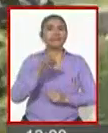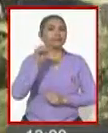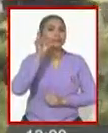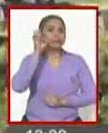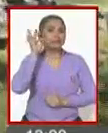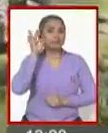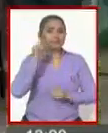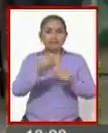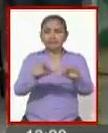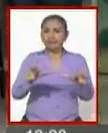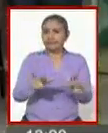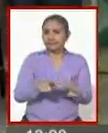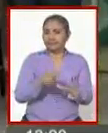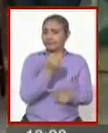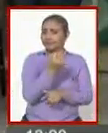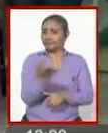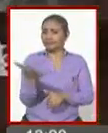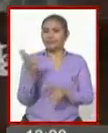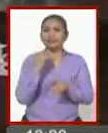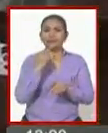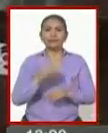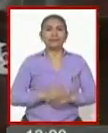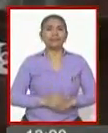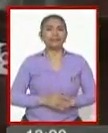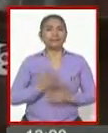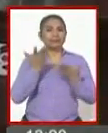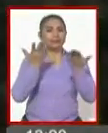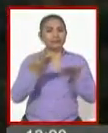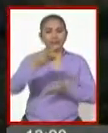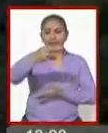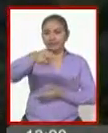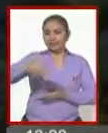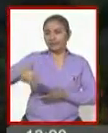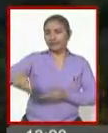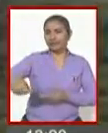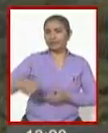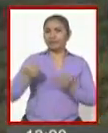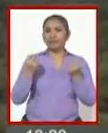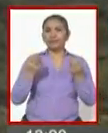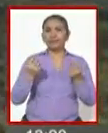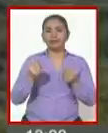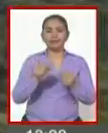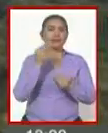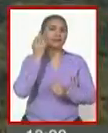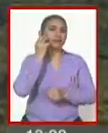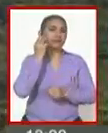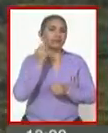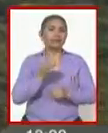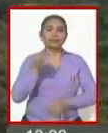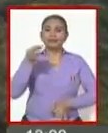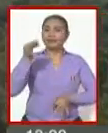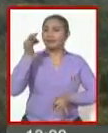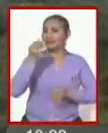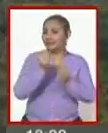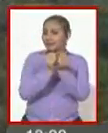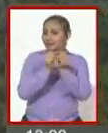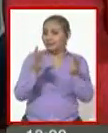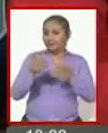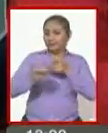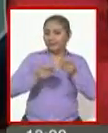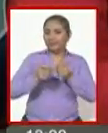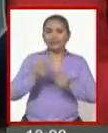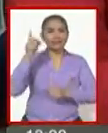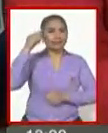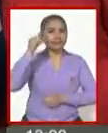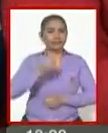señalaron algunas plataformas quienes aseguraron de que existirían plantaciones de coca en este lugar sin control del gobierno es